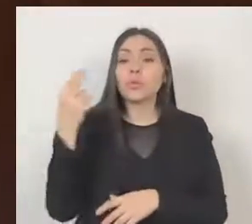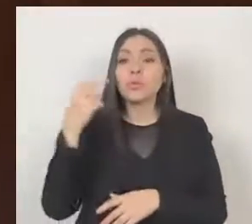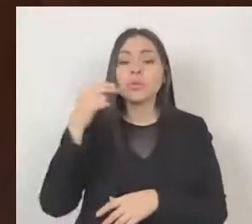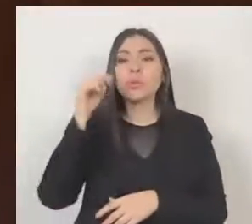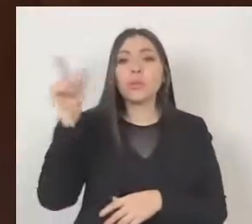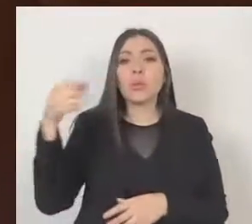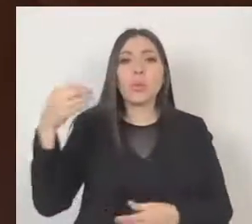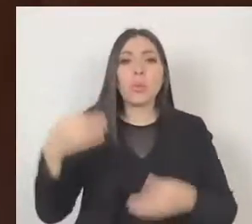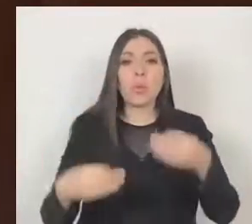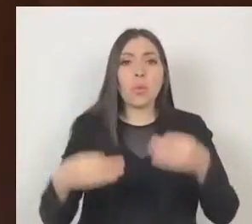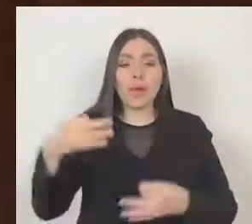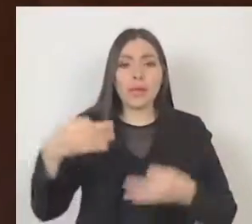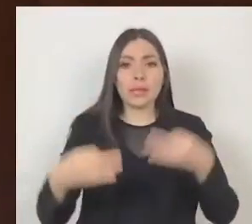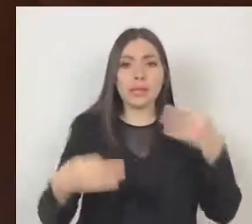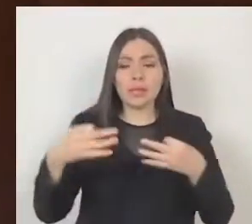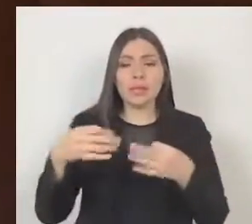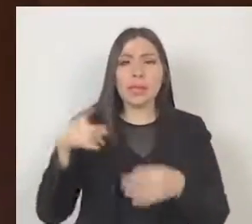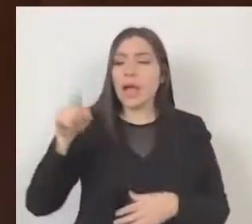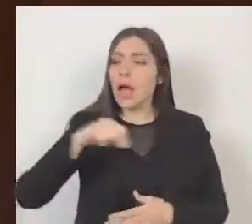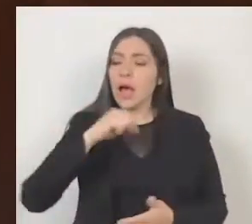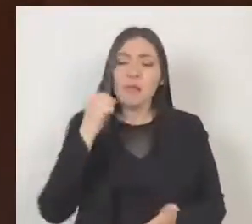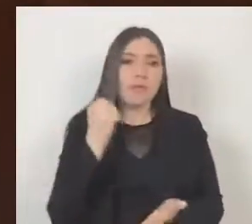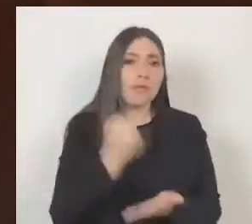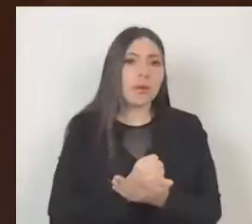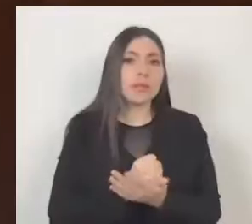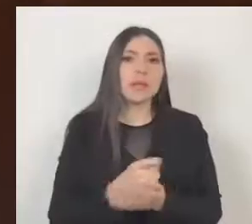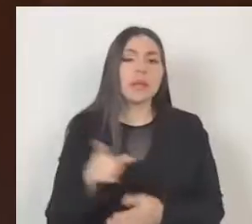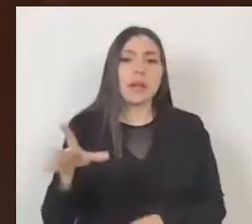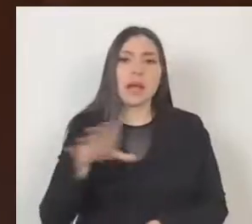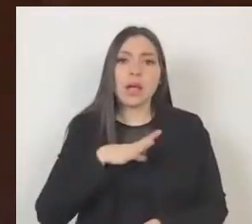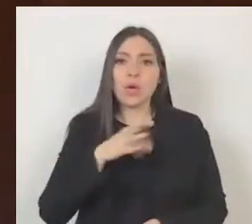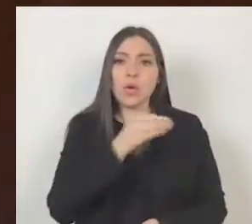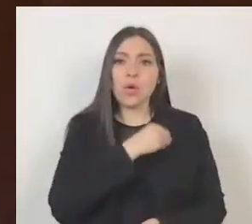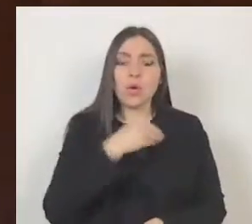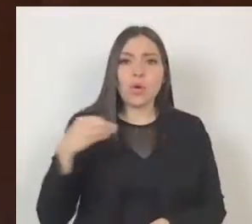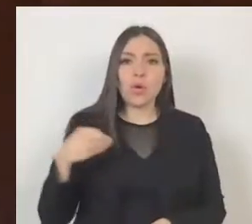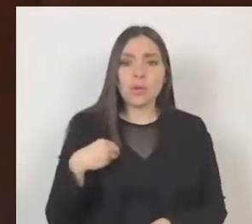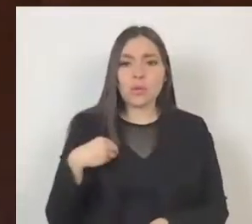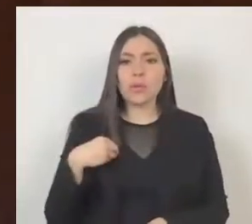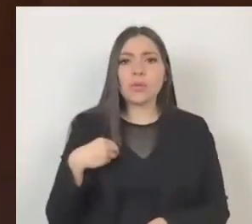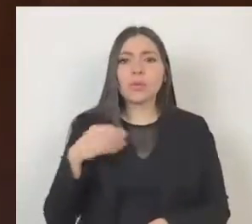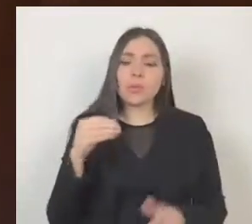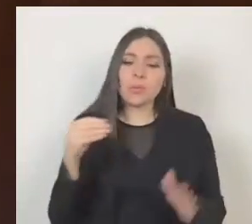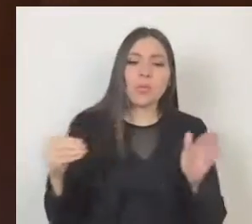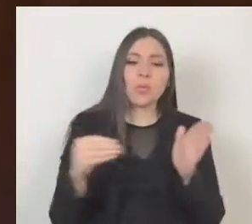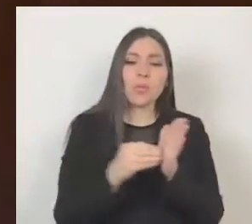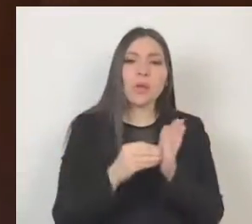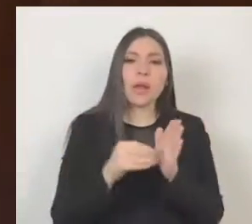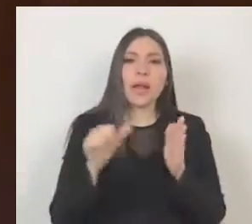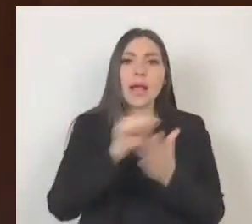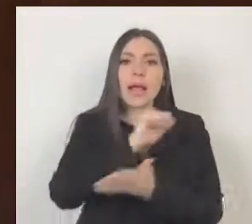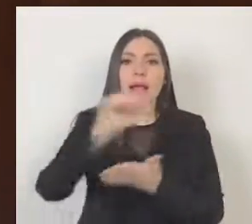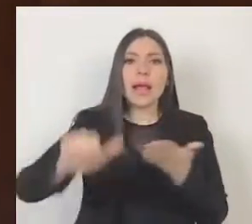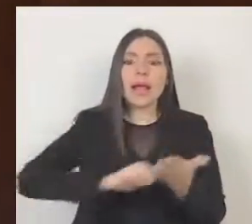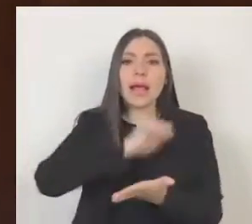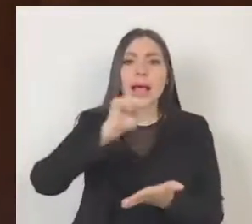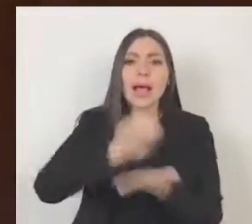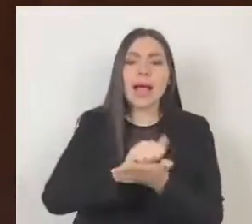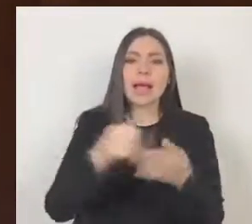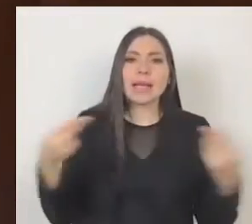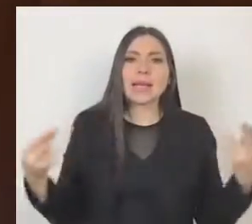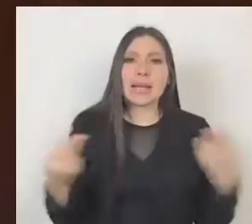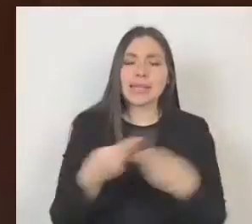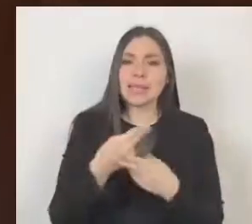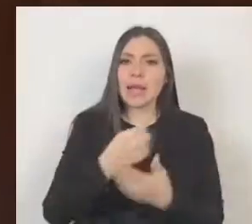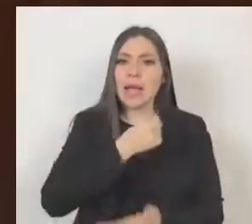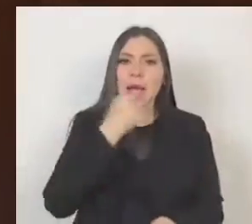del registro civil estará obligado a registrar en el acta de nacimiento el nombre solicitado